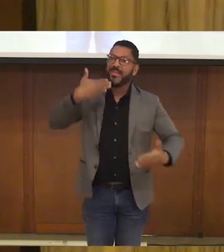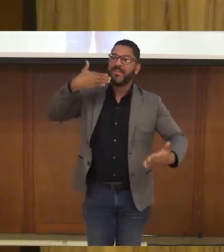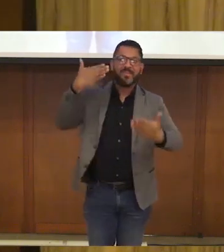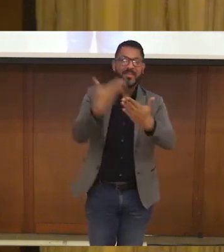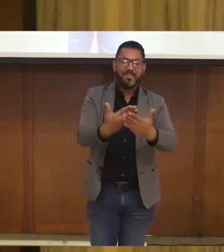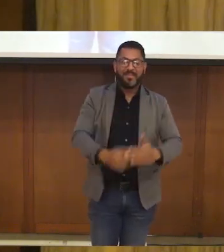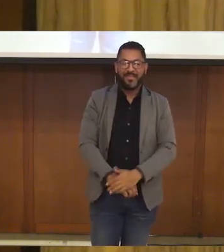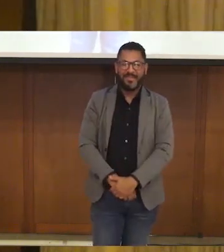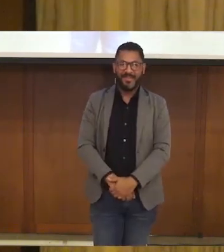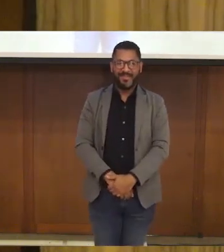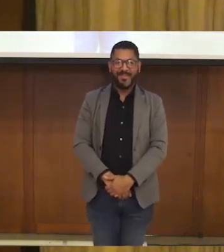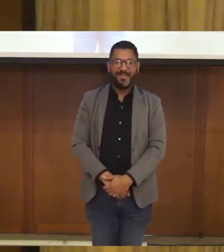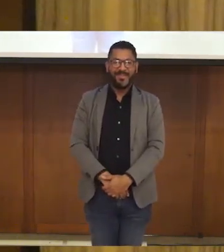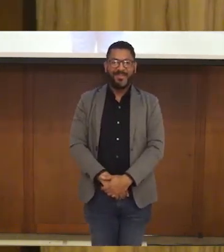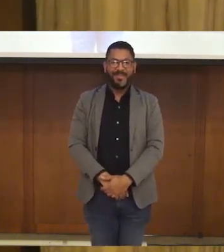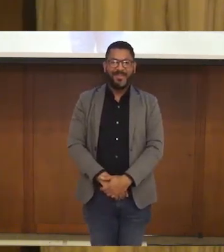gracias.